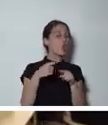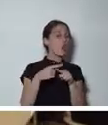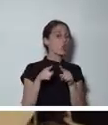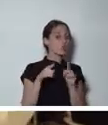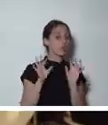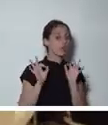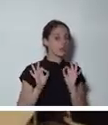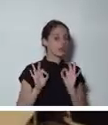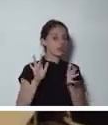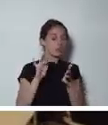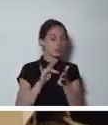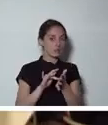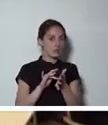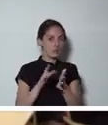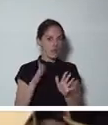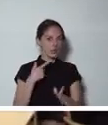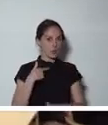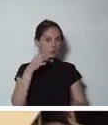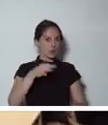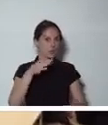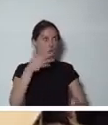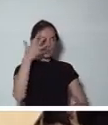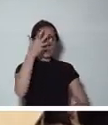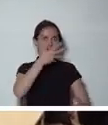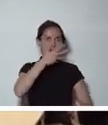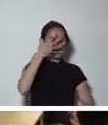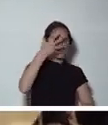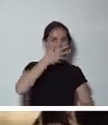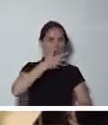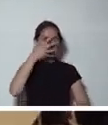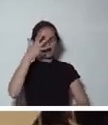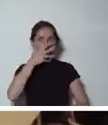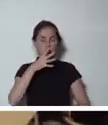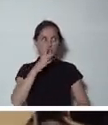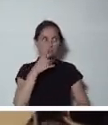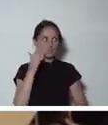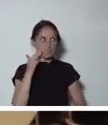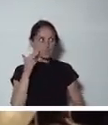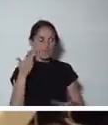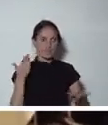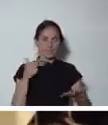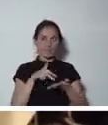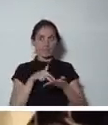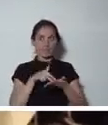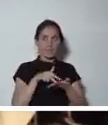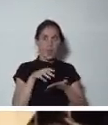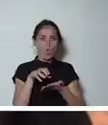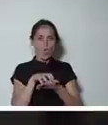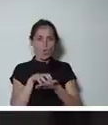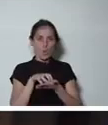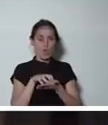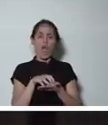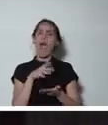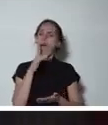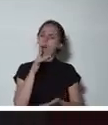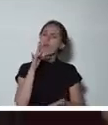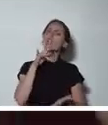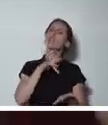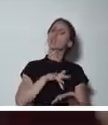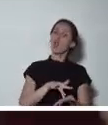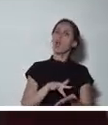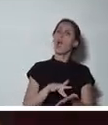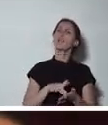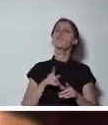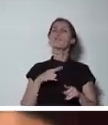hacer porque siempre estés un poco tambaleante no si sin poder atajar una Bueno nos toca tiempos interesantes y para cualquier